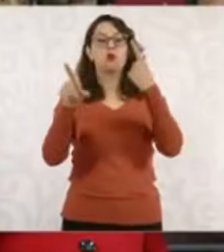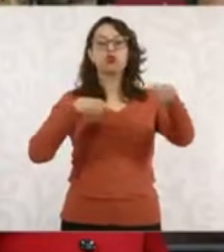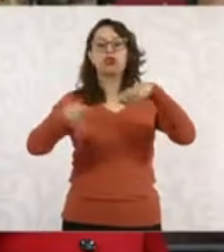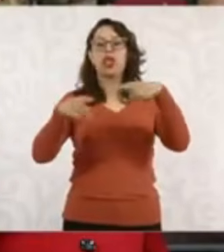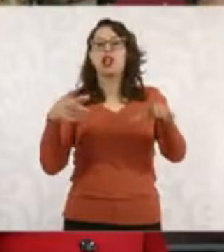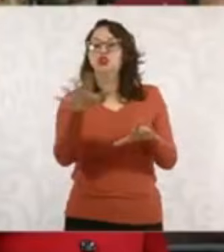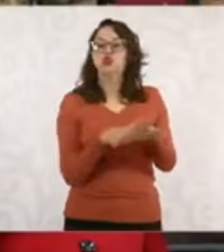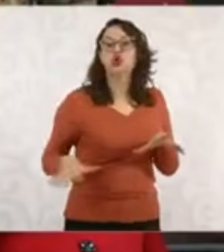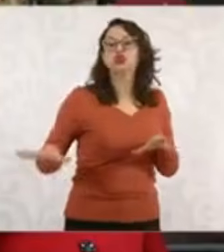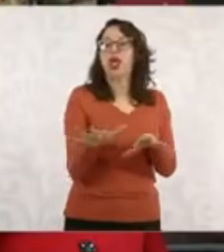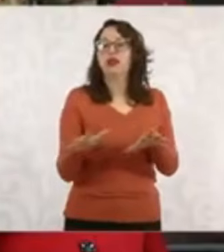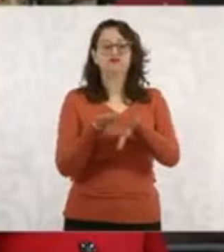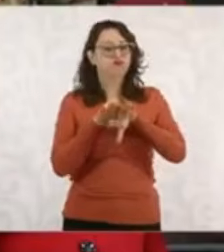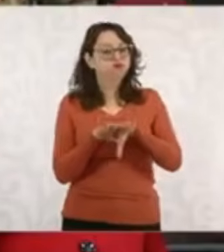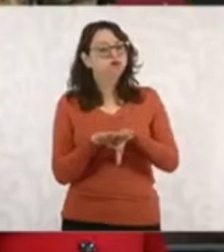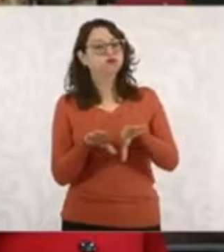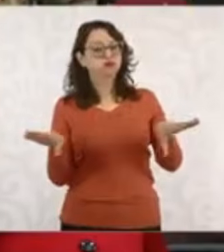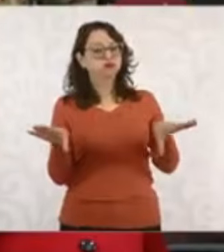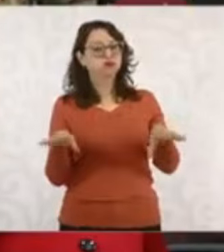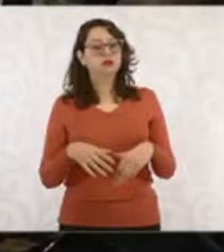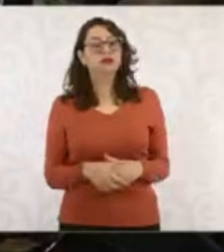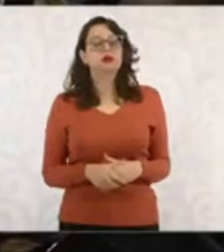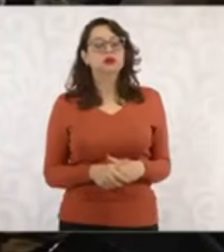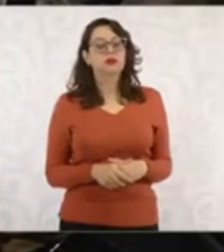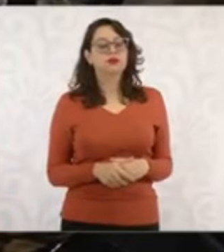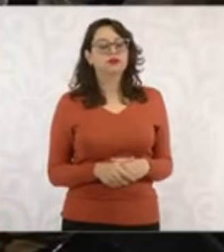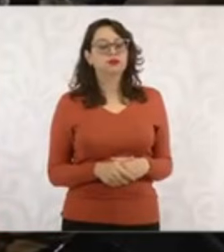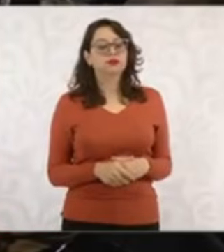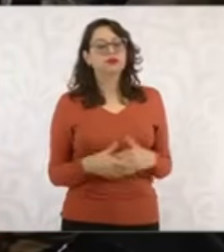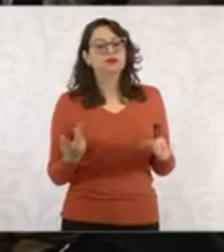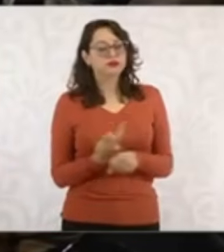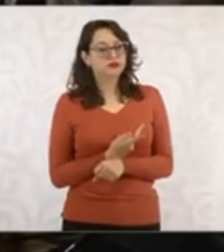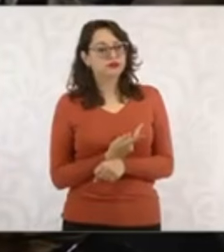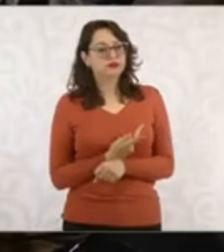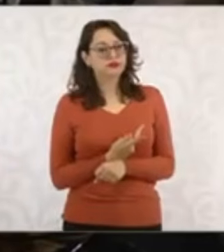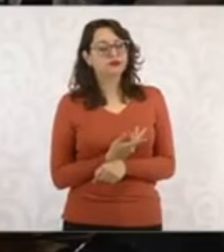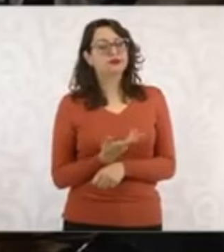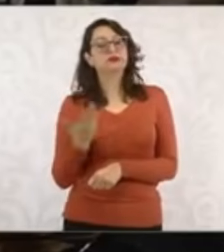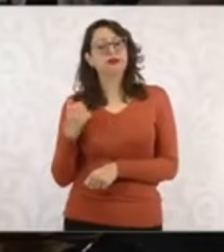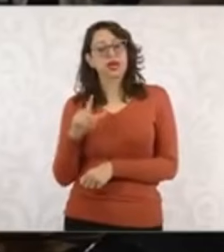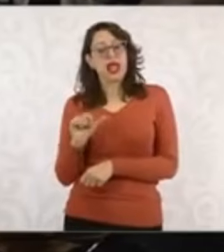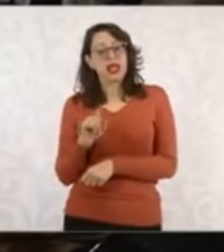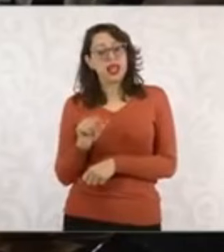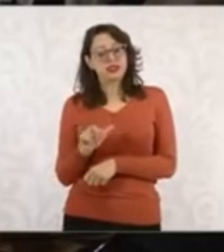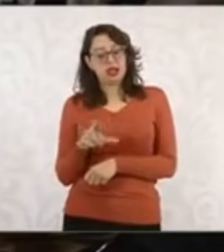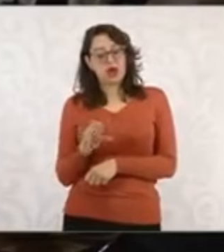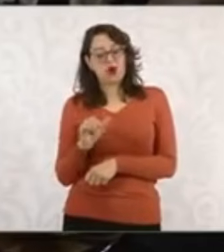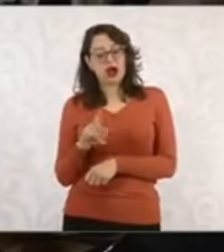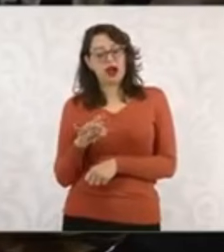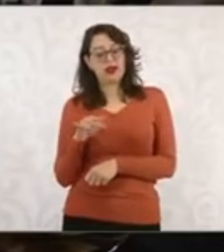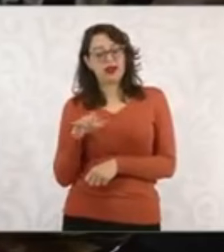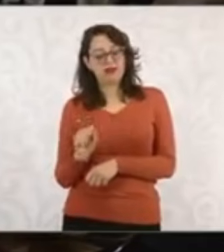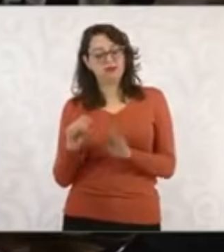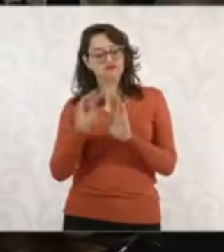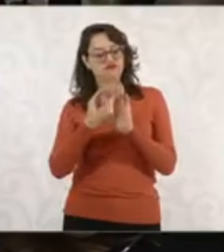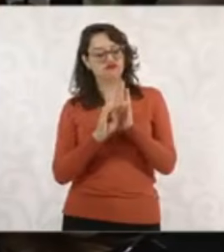Horizontal, que así yo lo he denominado en mis notas, Lázaro Cárdenas en una de sus políticas señala